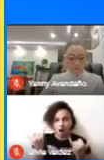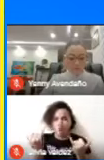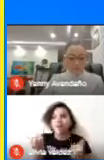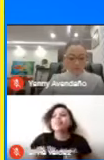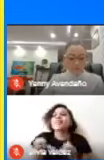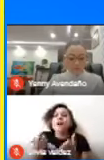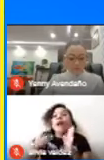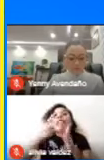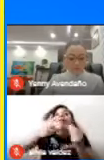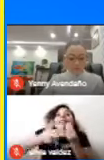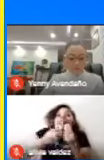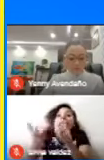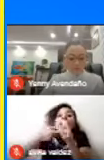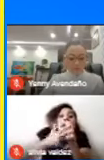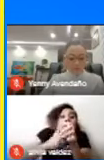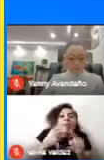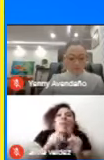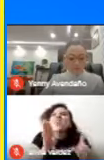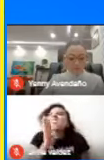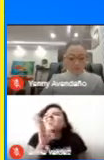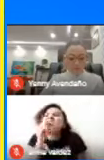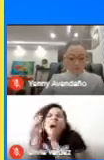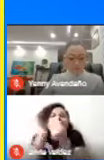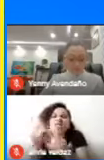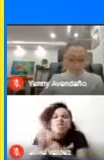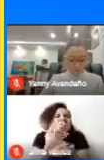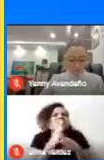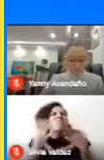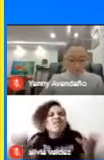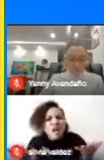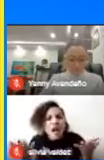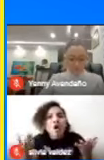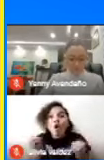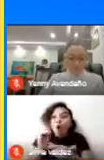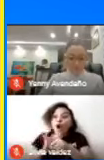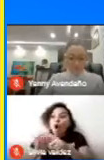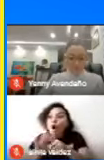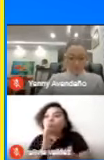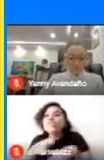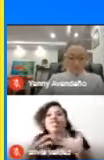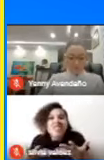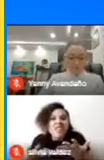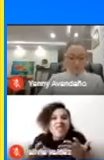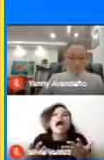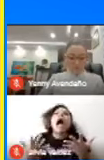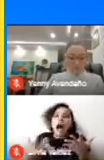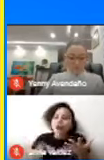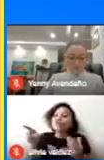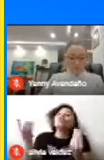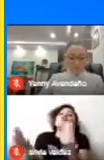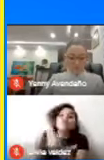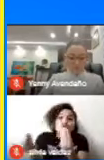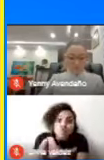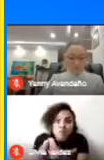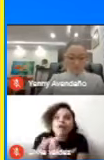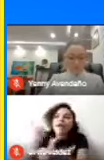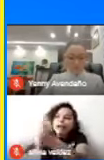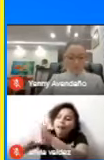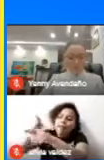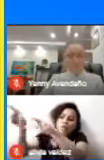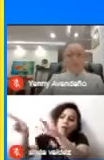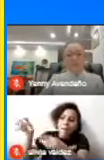unas herramientas, pero quienes hacen uso de ellas y las implementan son los grupos en cada